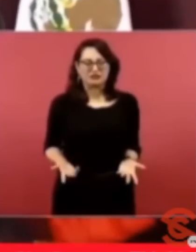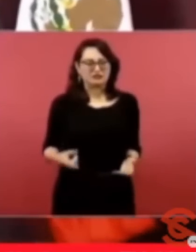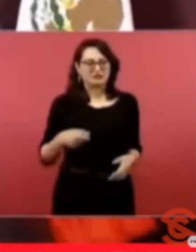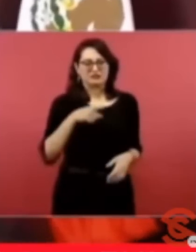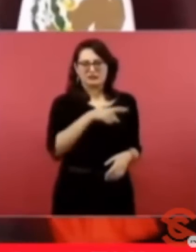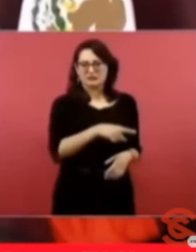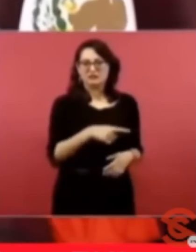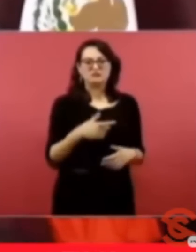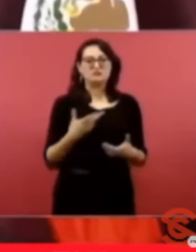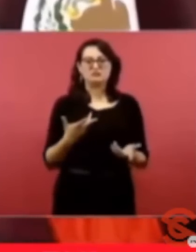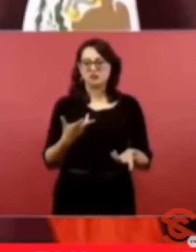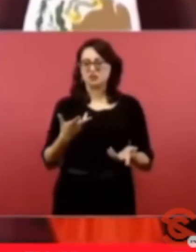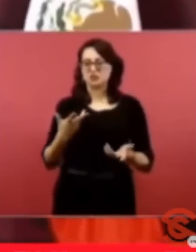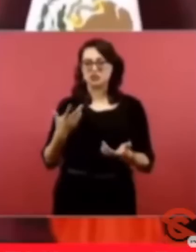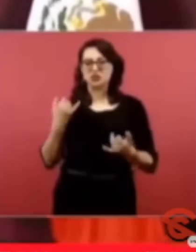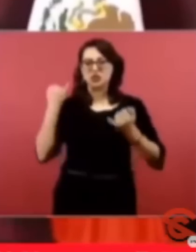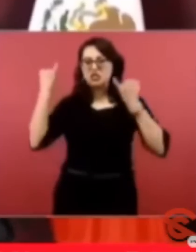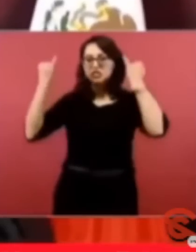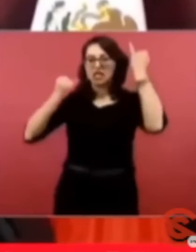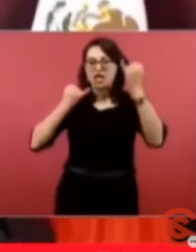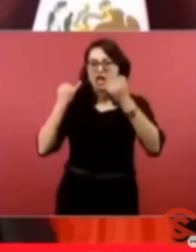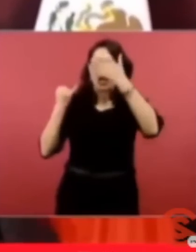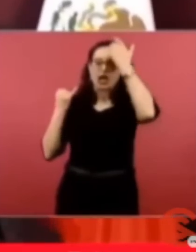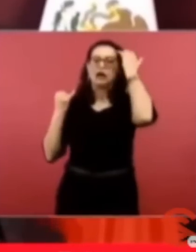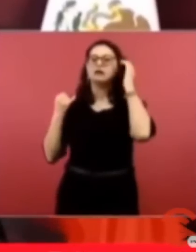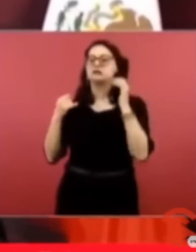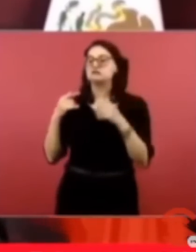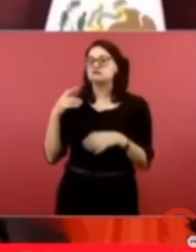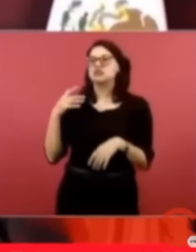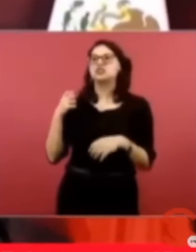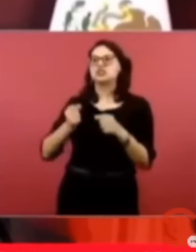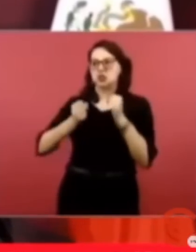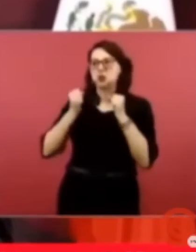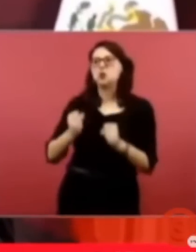han ido fallando sus pronósticos